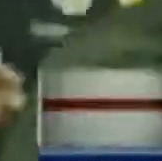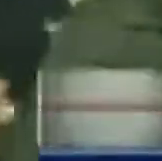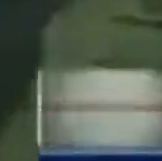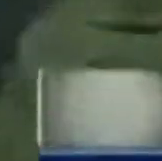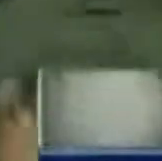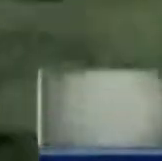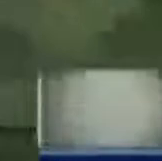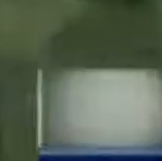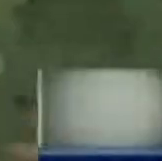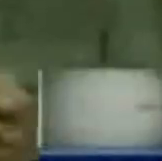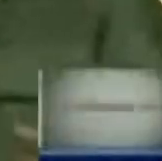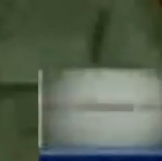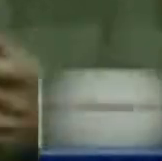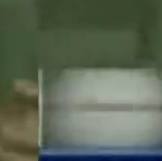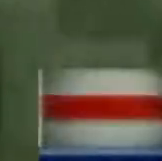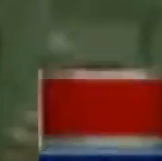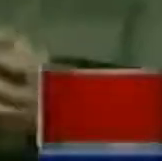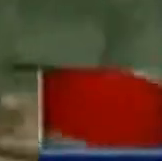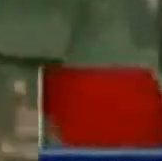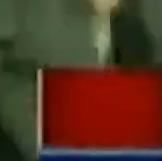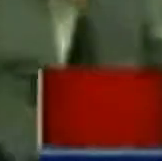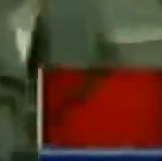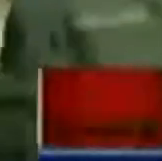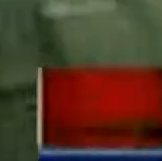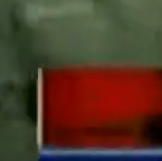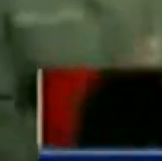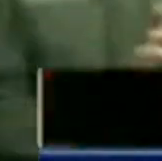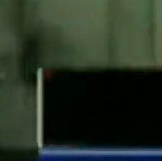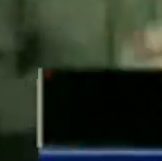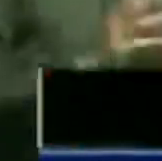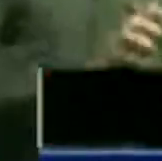el Paseo más bonito navegador